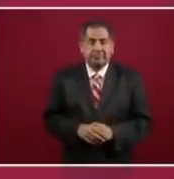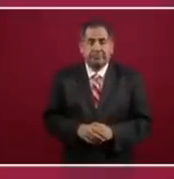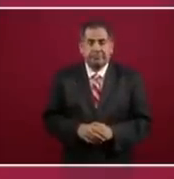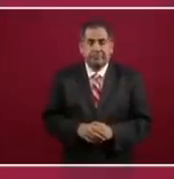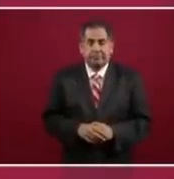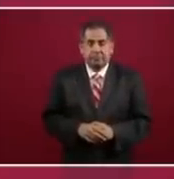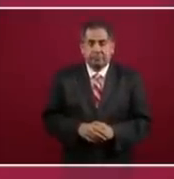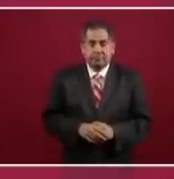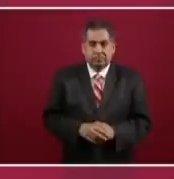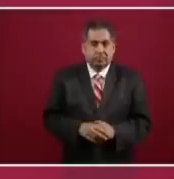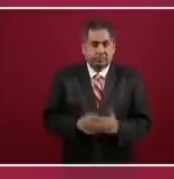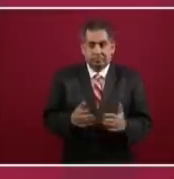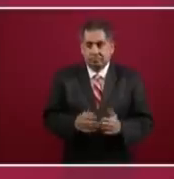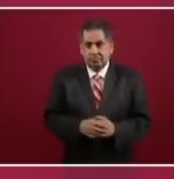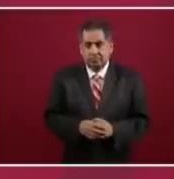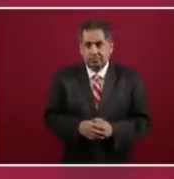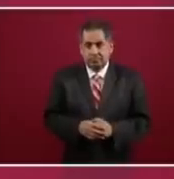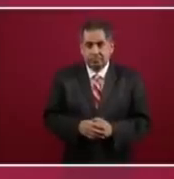este